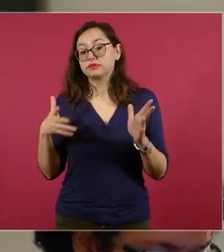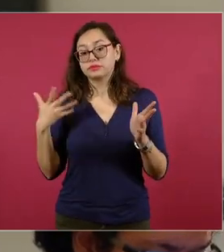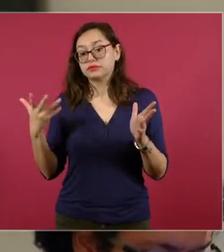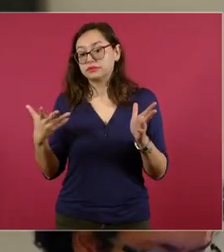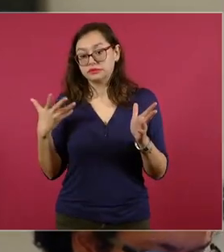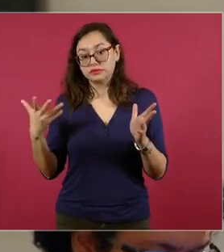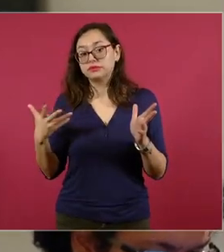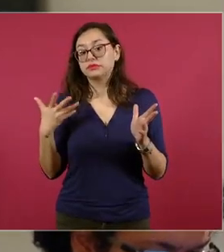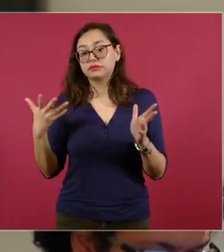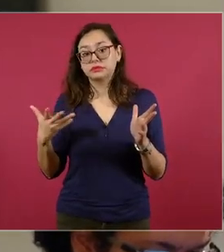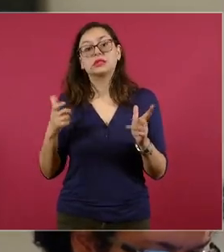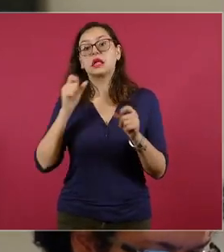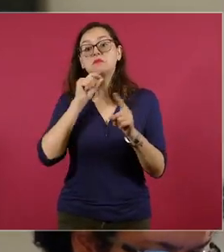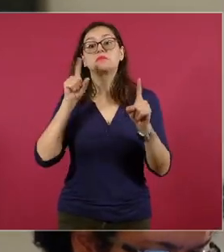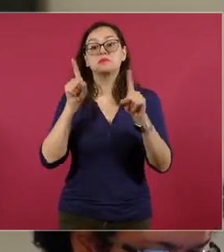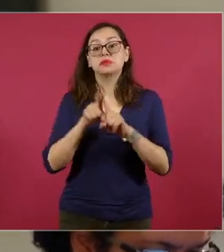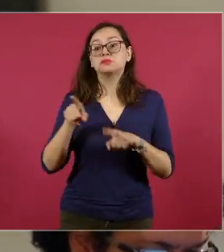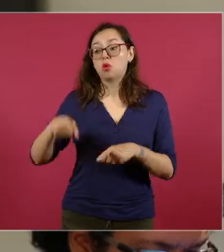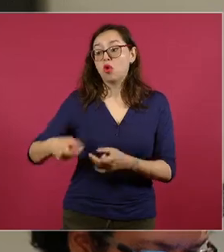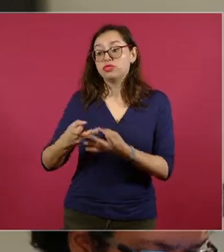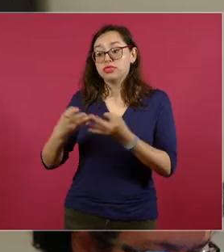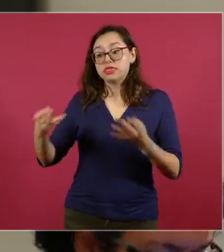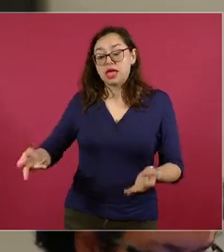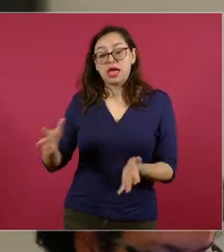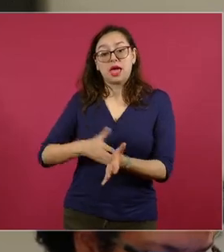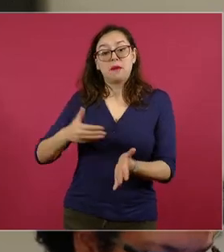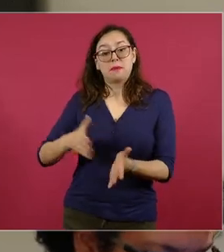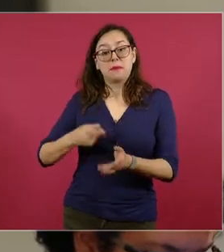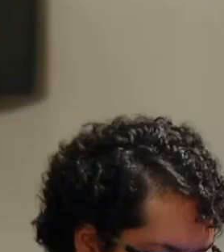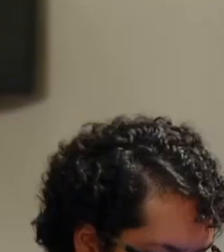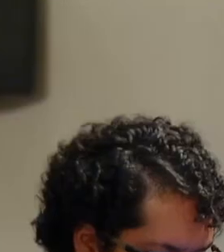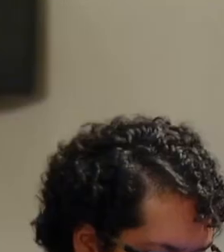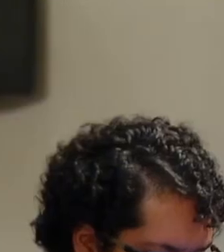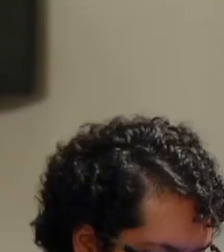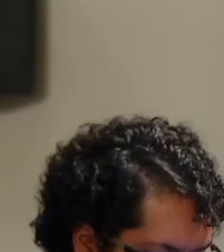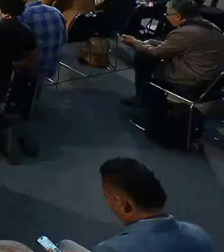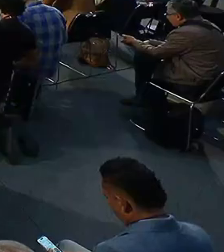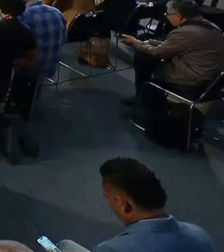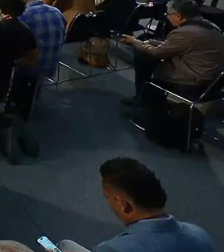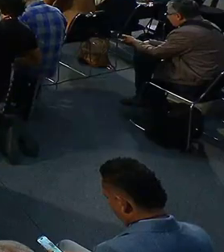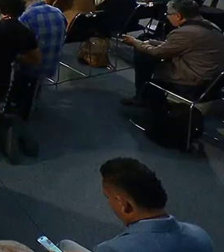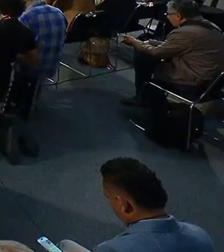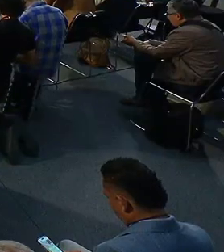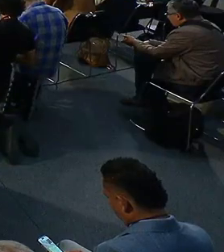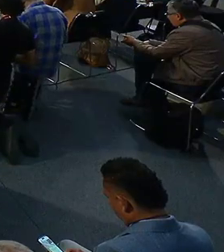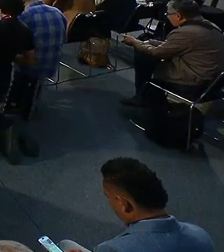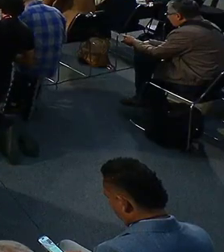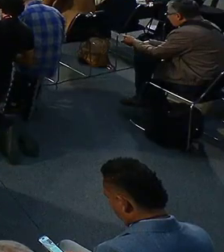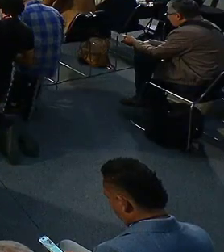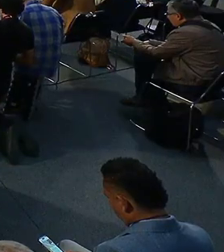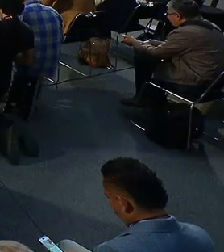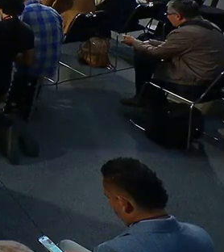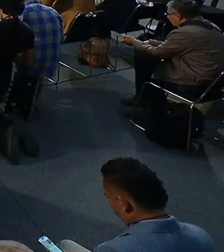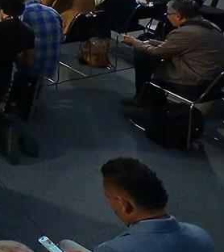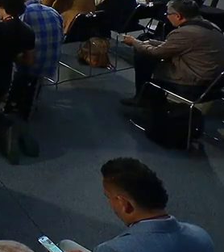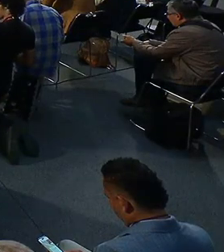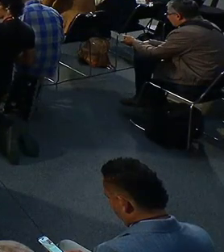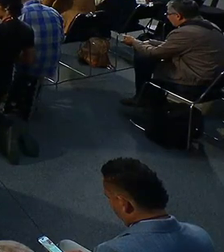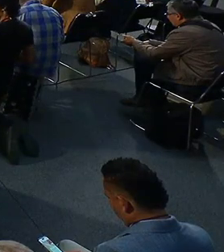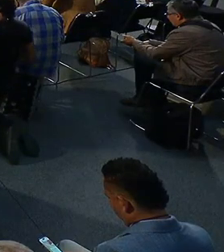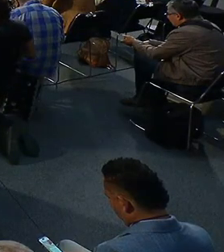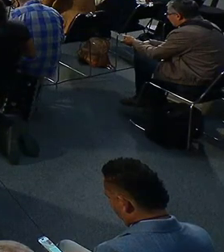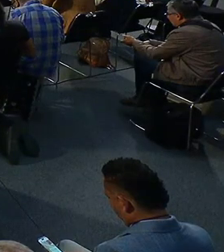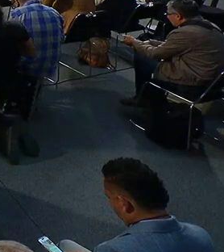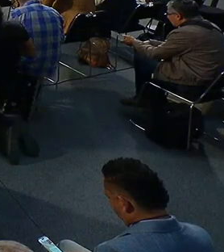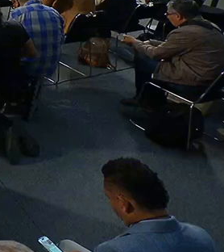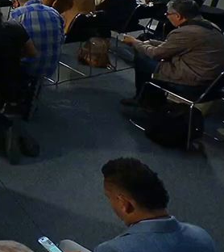lo de los títulos de la Colosio, perdón, que fue hace poquito entregarlos, que también es un acto histórico, ¿no? Pues el